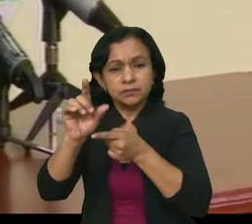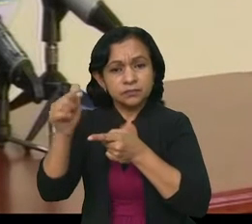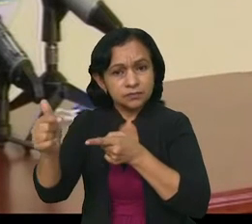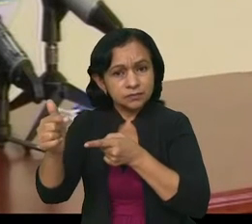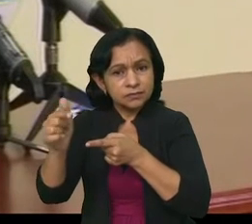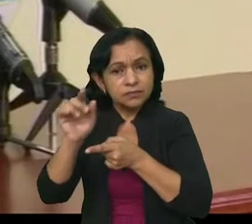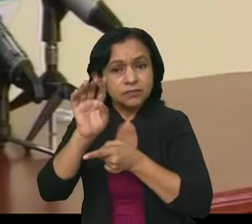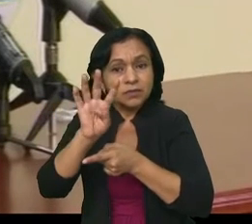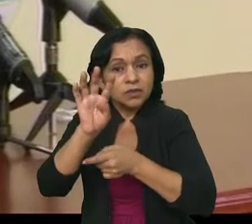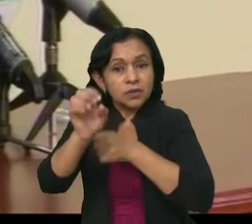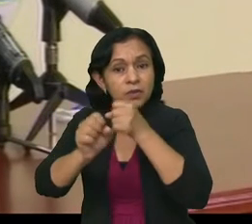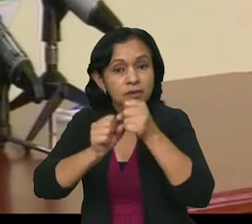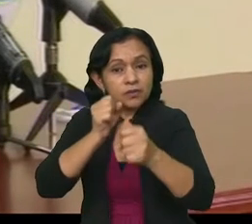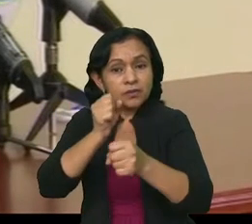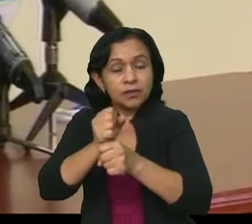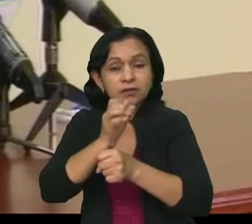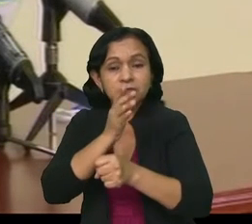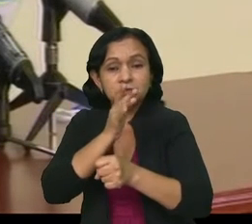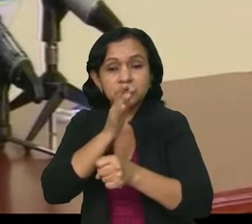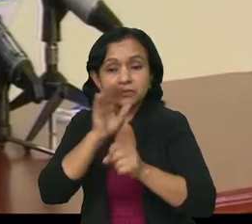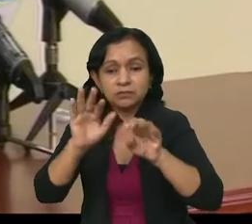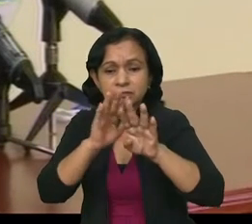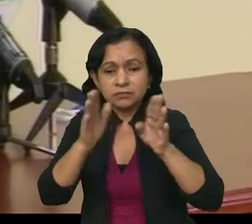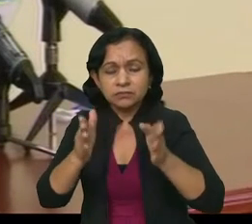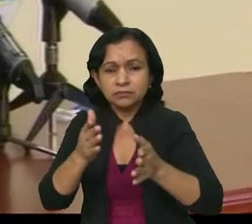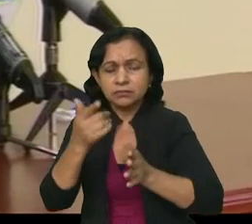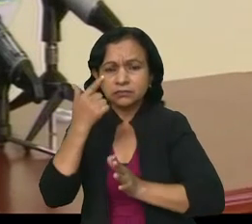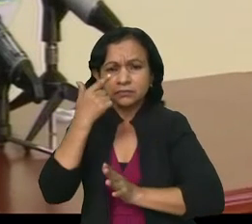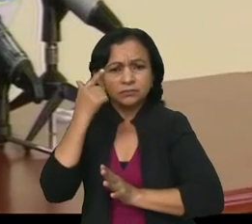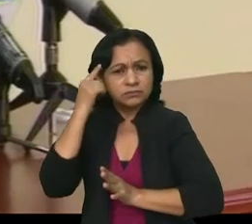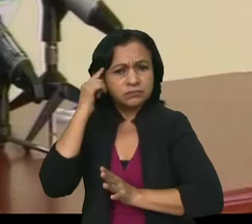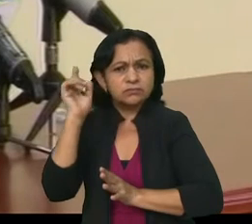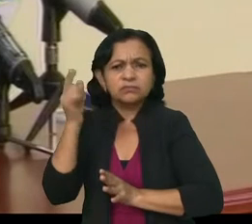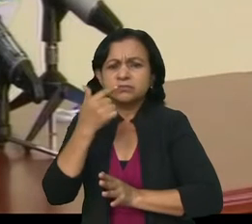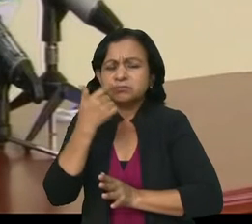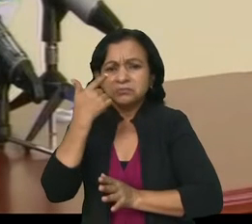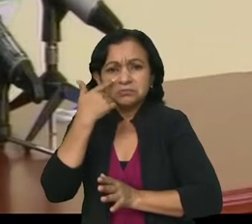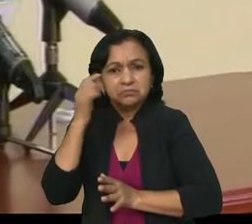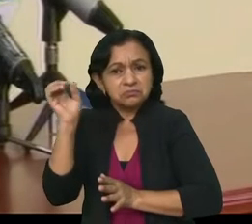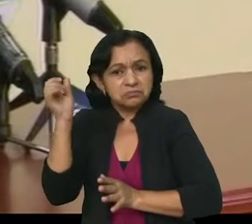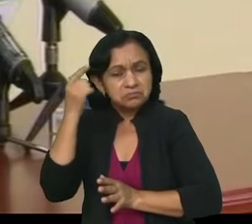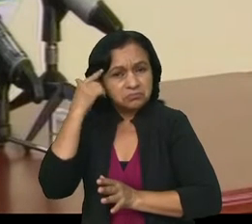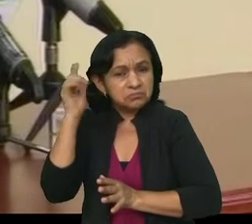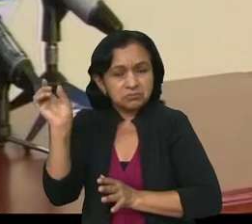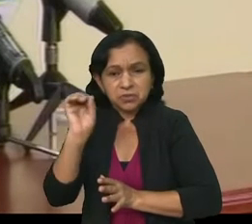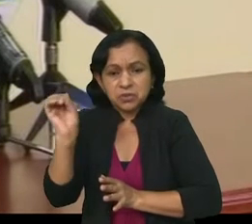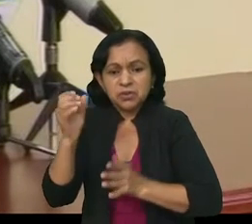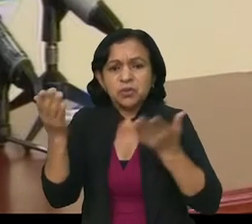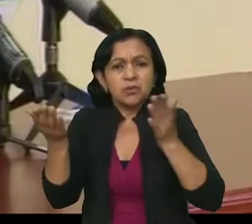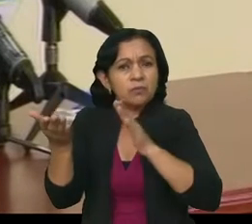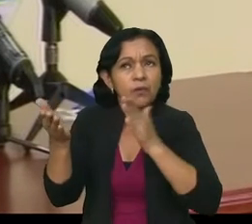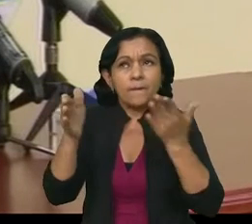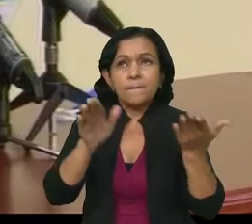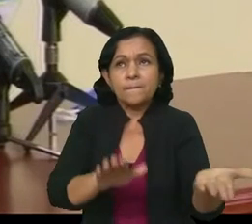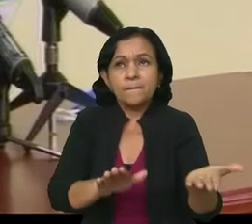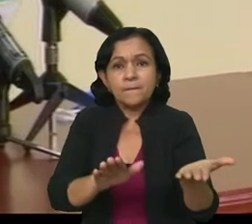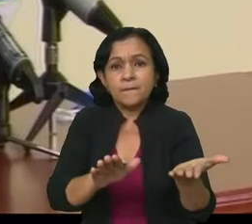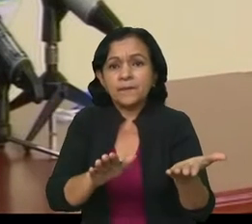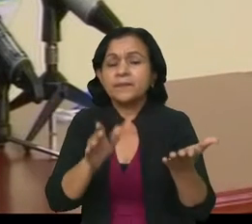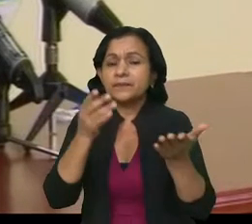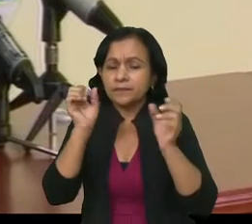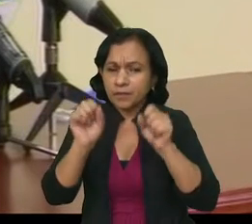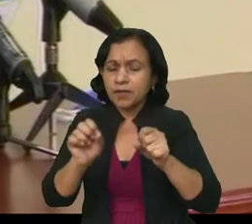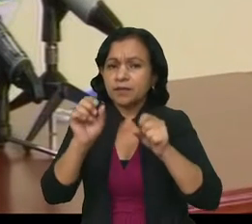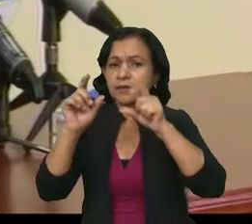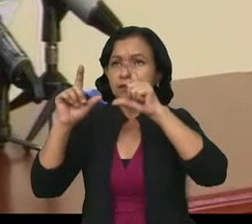de 4 años de edad, desconociendo la causa de su muerte. Ustedes podrán ver en la presentación las